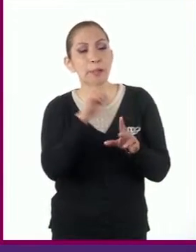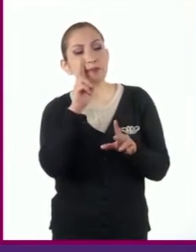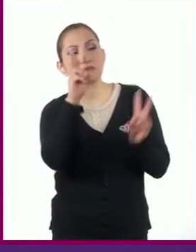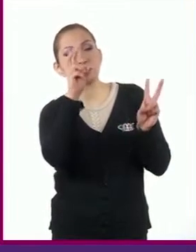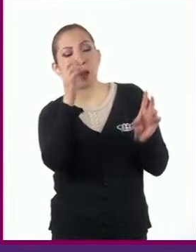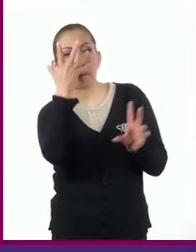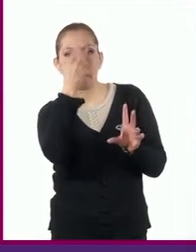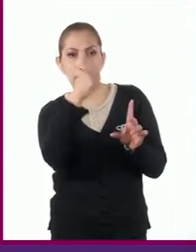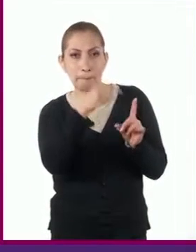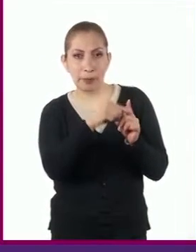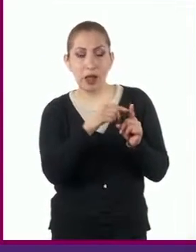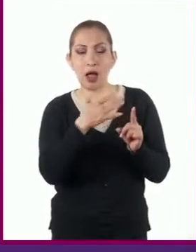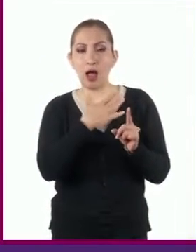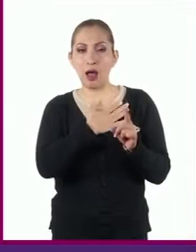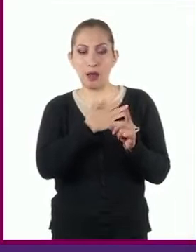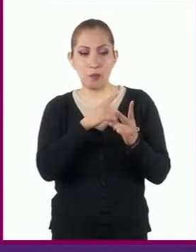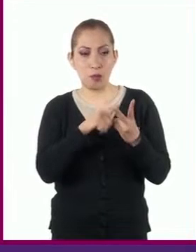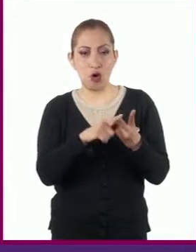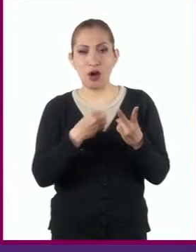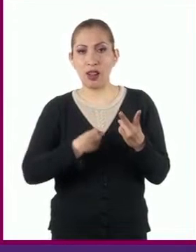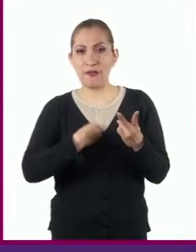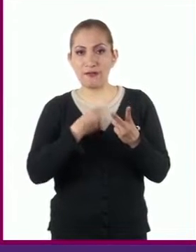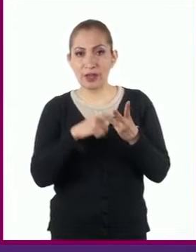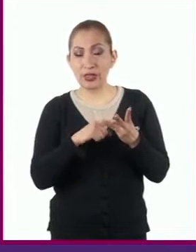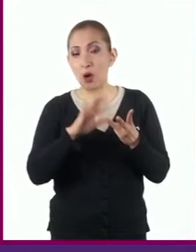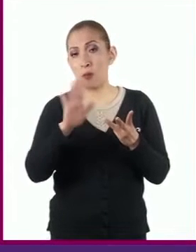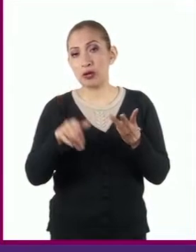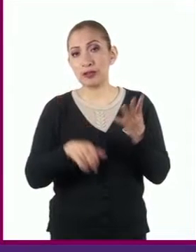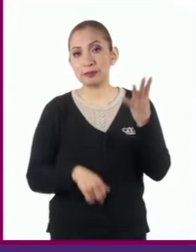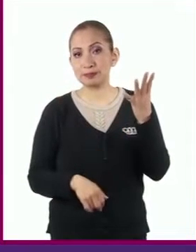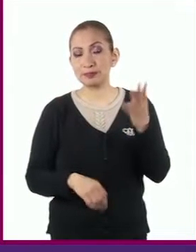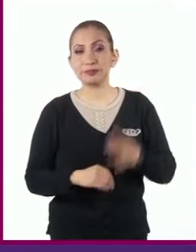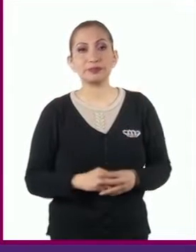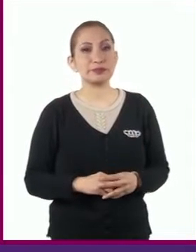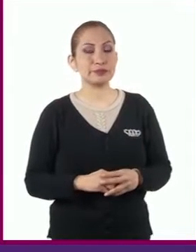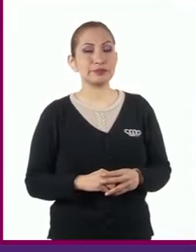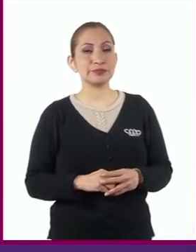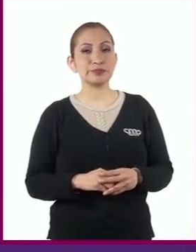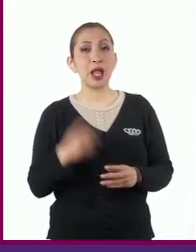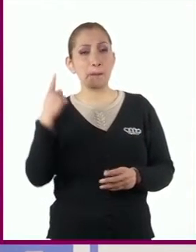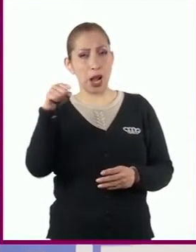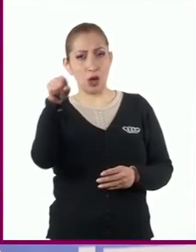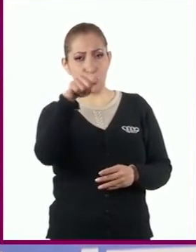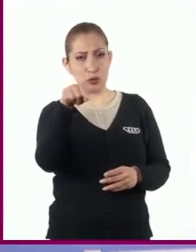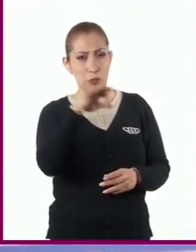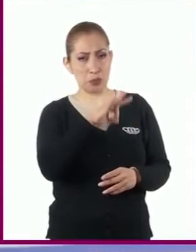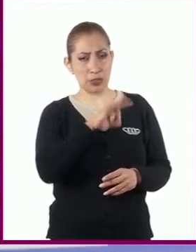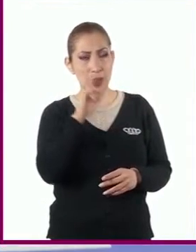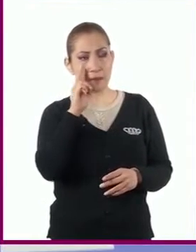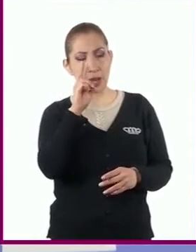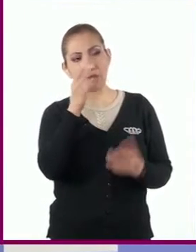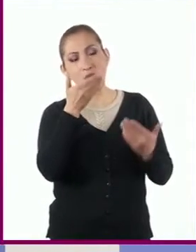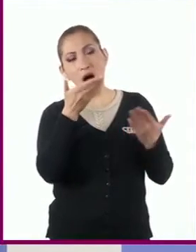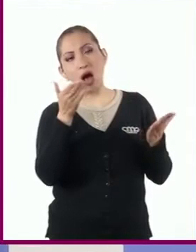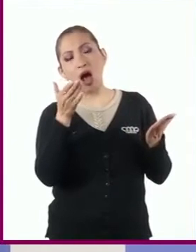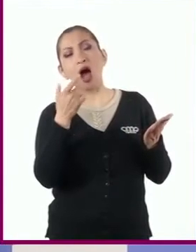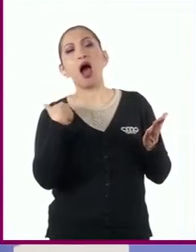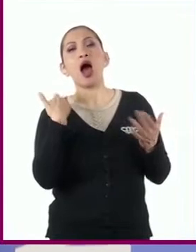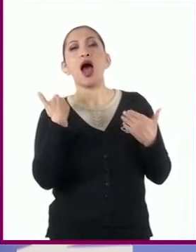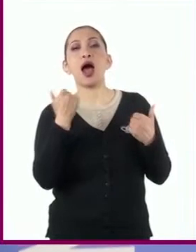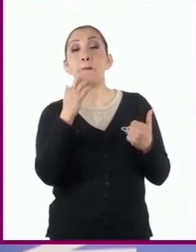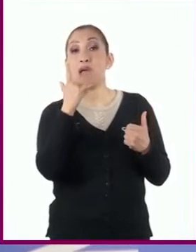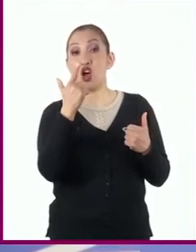belleza, al amor, la vida o la muerte. Y para que ustedes puedan apreciar mejor lo que acabo